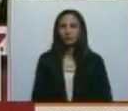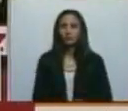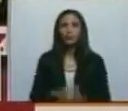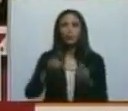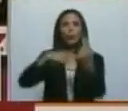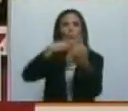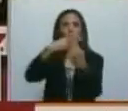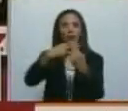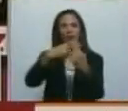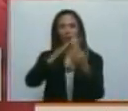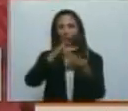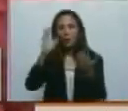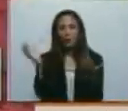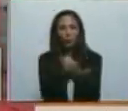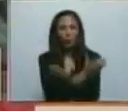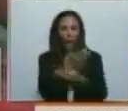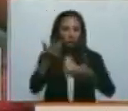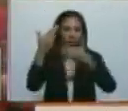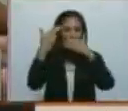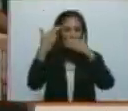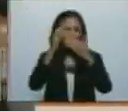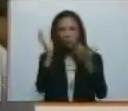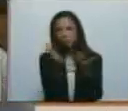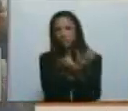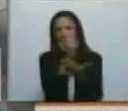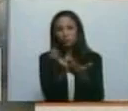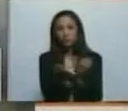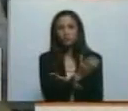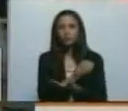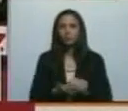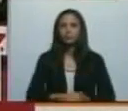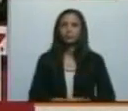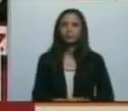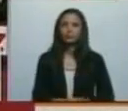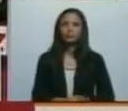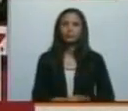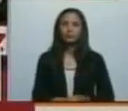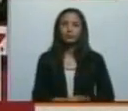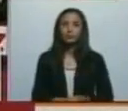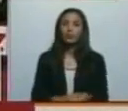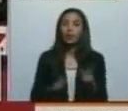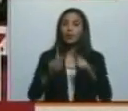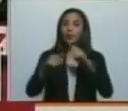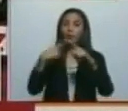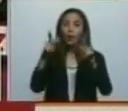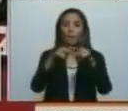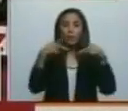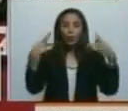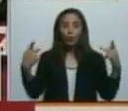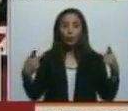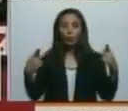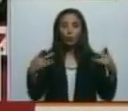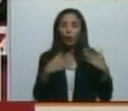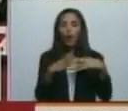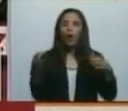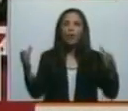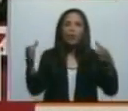Numeral condena mundial. Pasa esto, y el titular del Nacional fue los